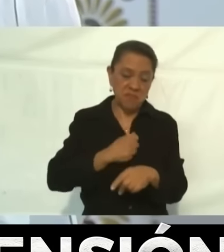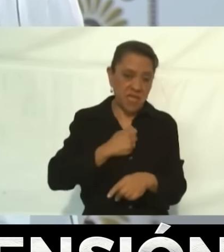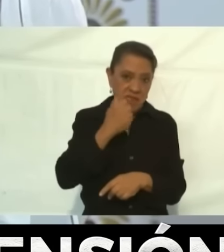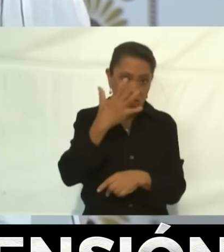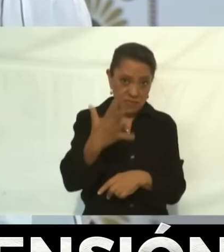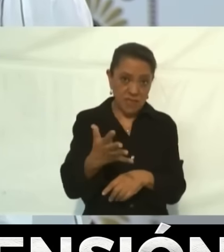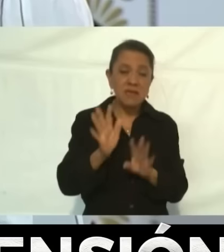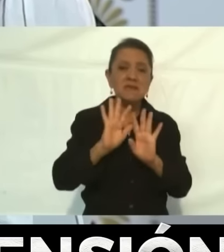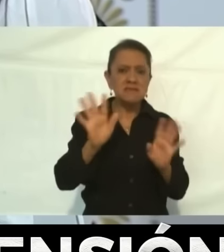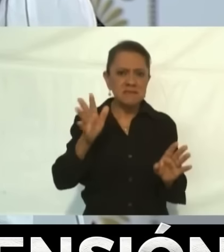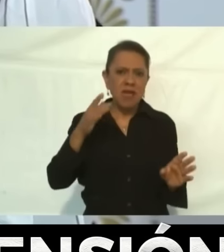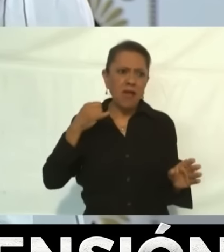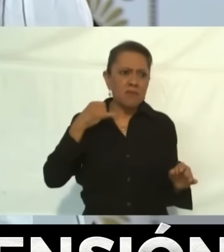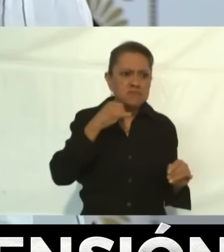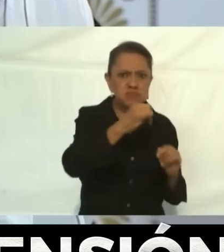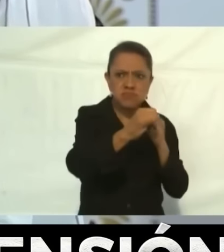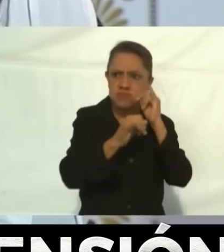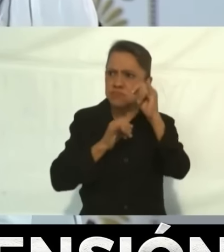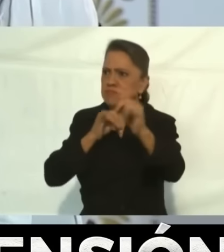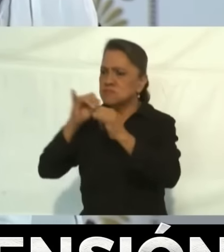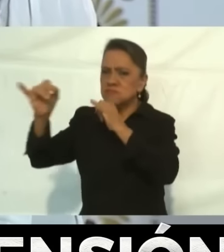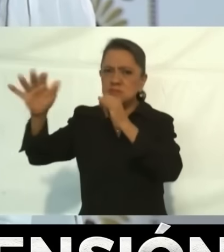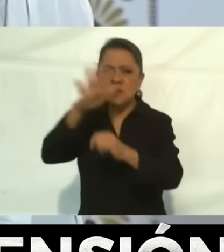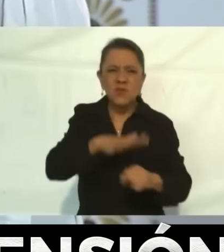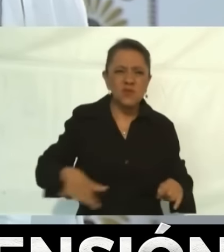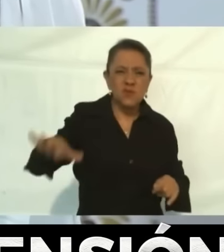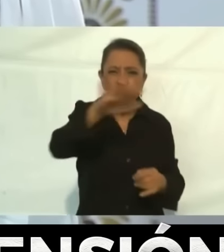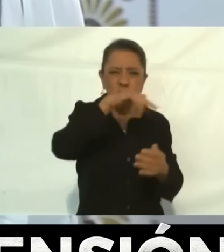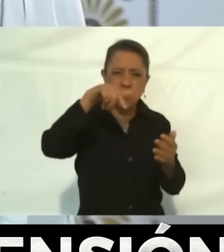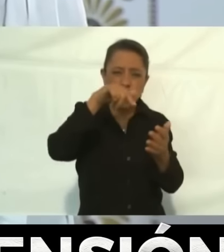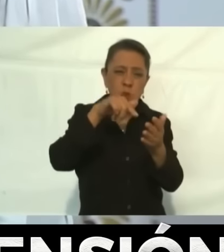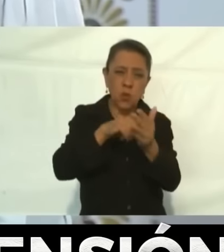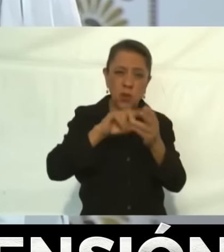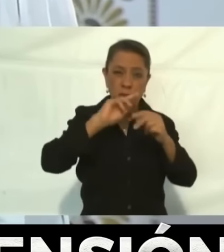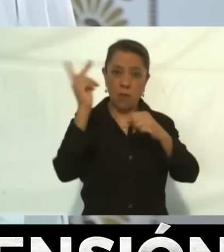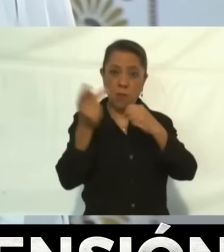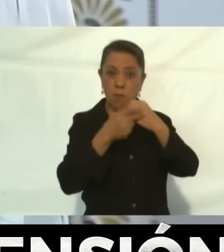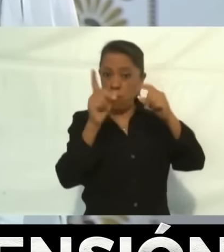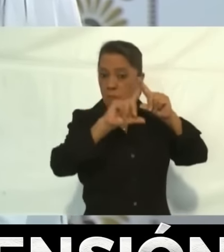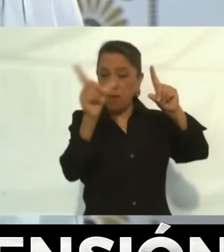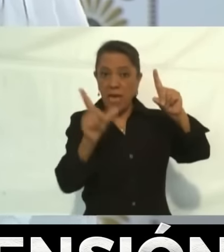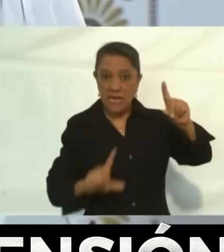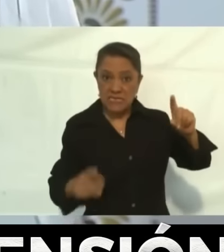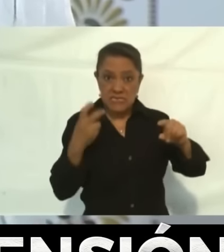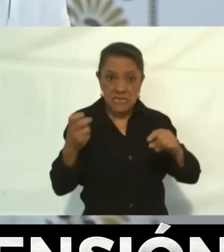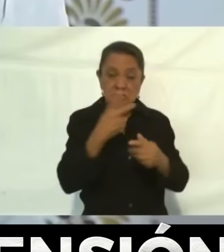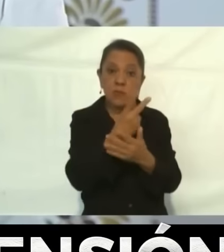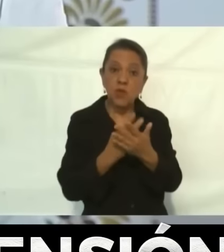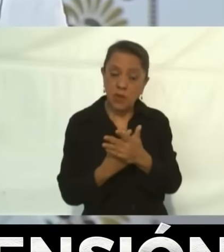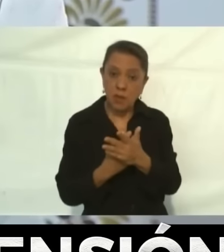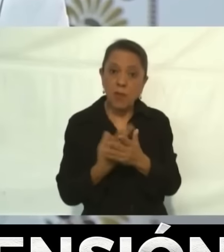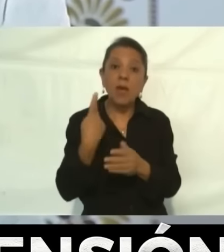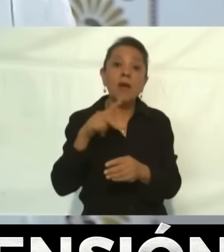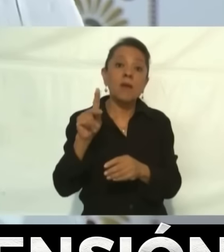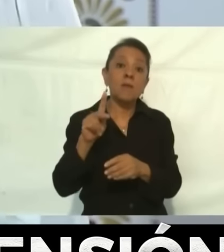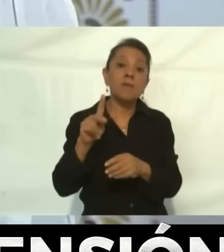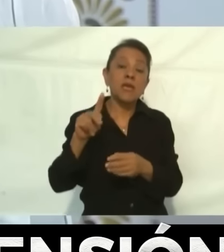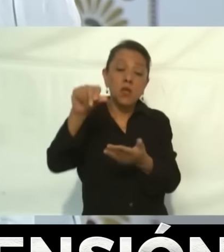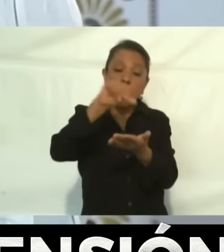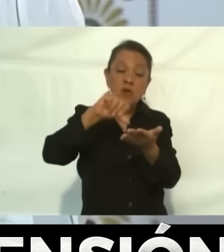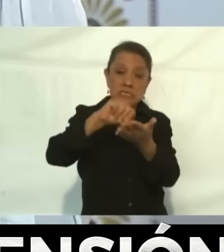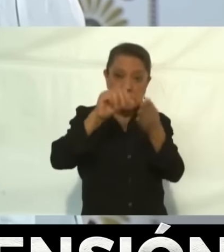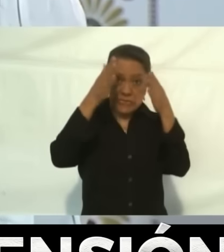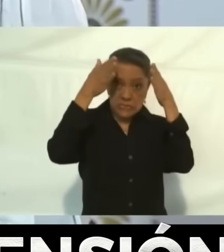último rincón del país con los programas. A los adultos mayores los hemos puesto en el centro